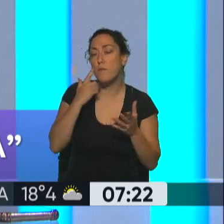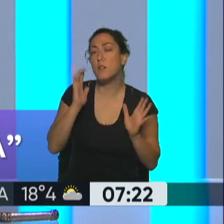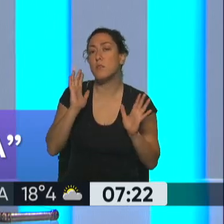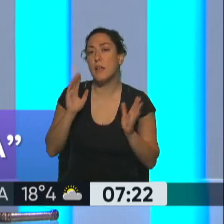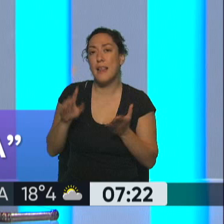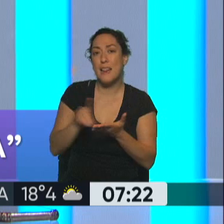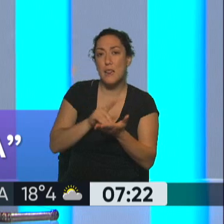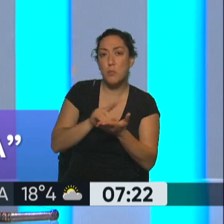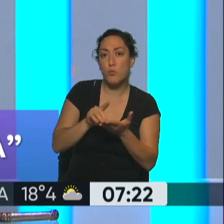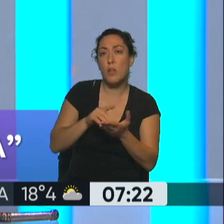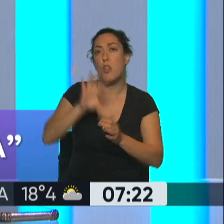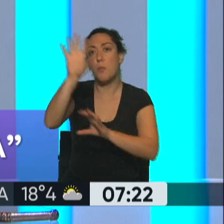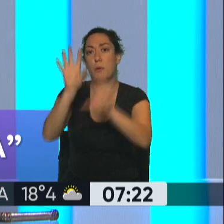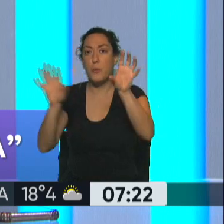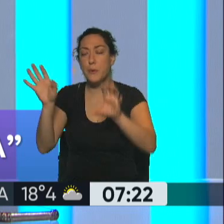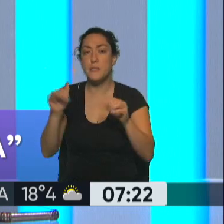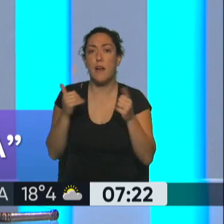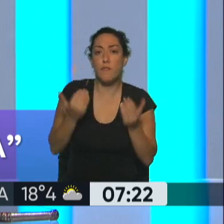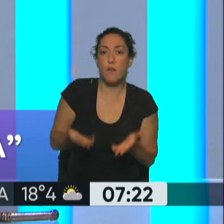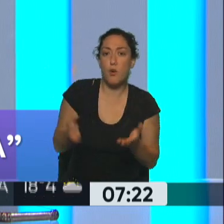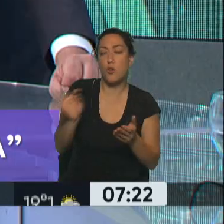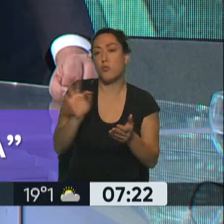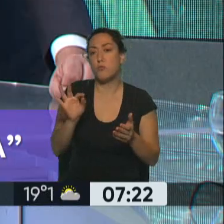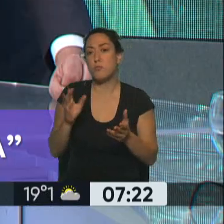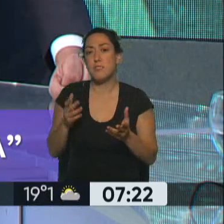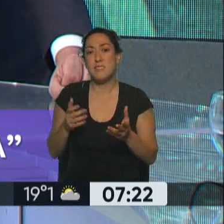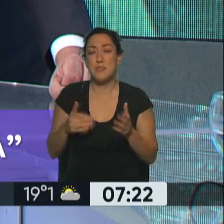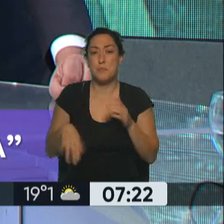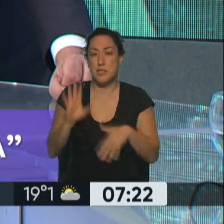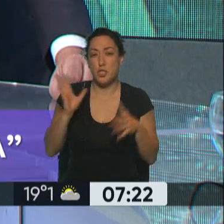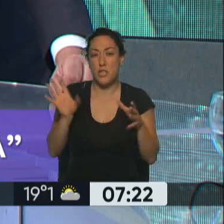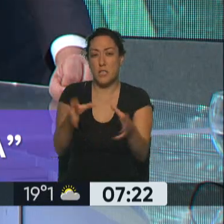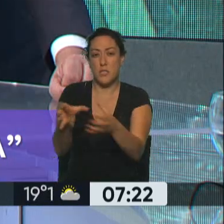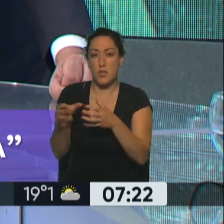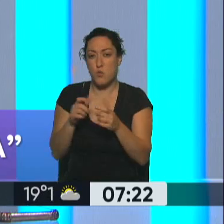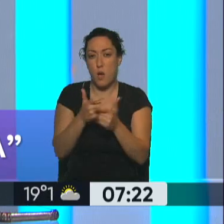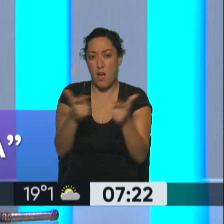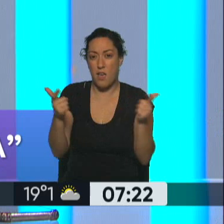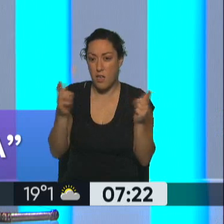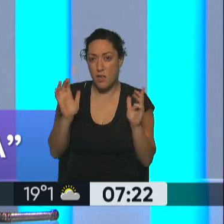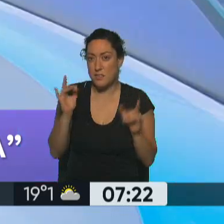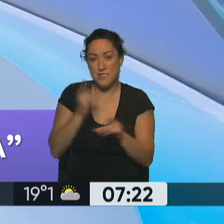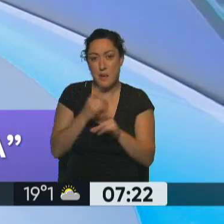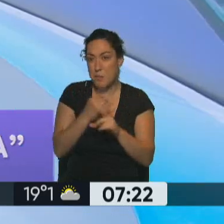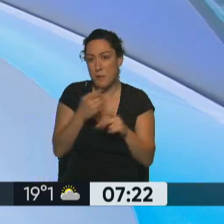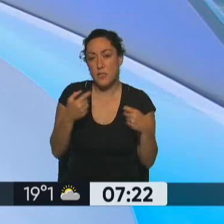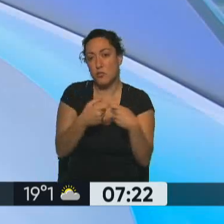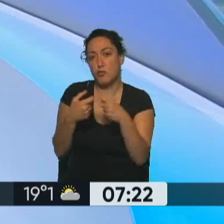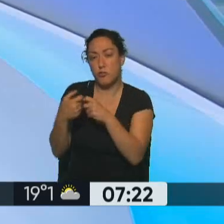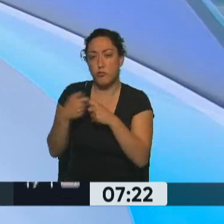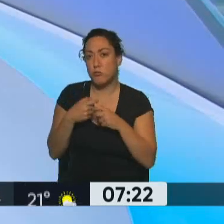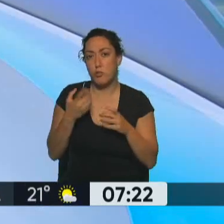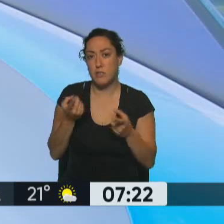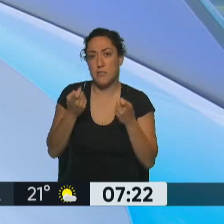diputados de las fuerzas provinciales. No hay mayorías, Fer, por lo pronto, por los números que estás dando, no hay mayorías. No hay mayorías. Hay que sellar alianzas. Y las provincias,